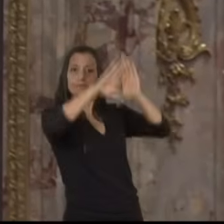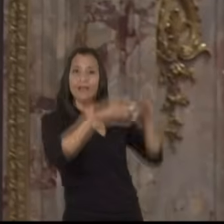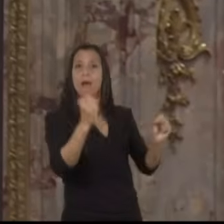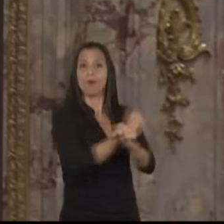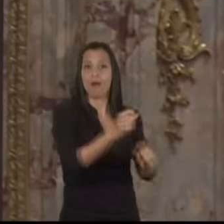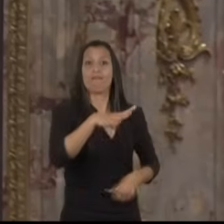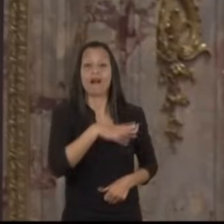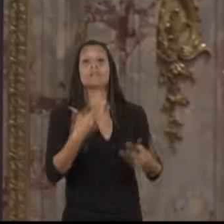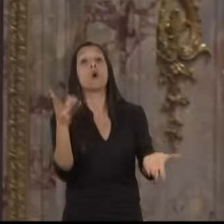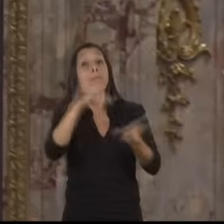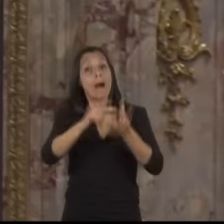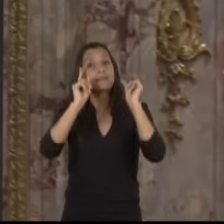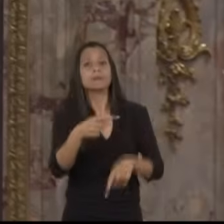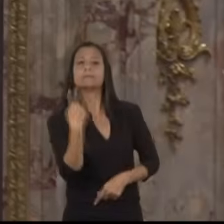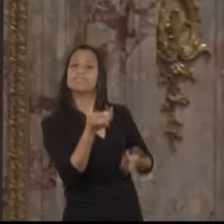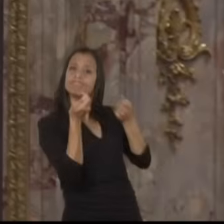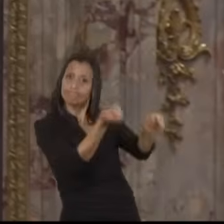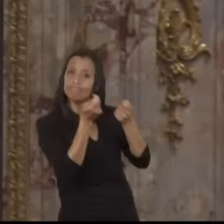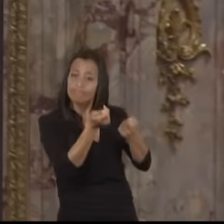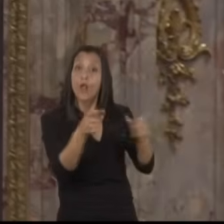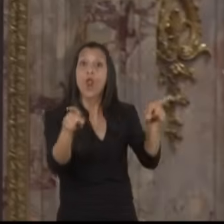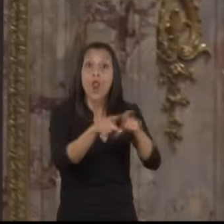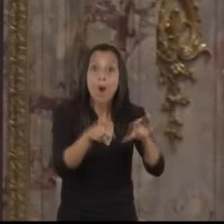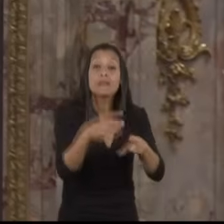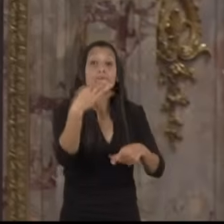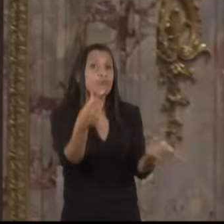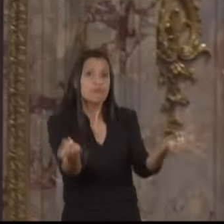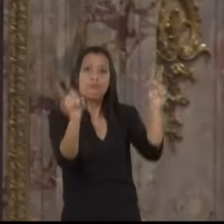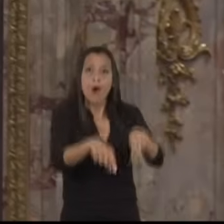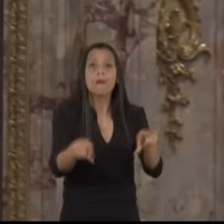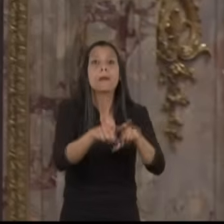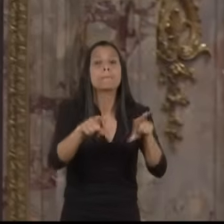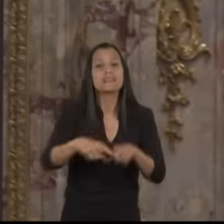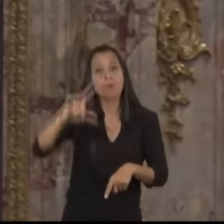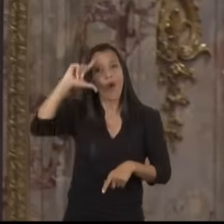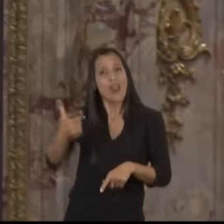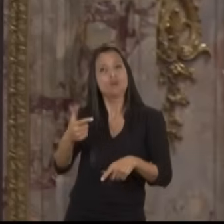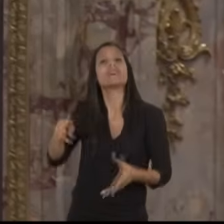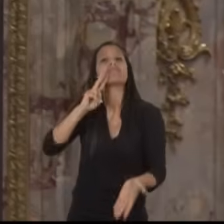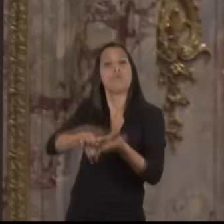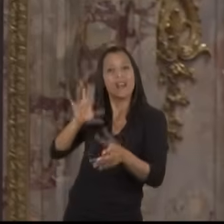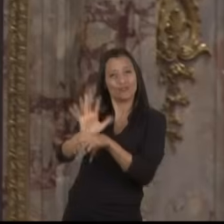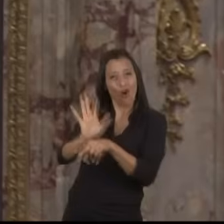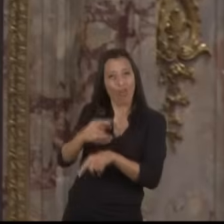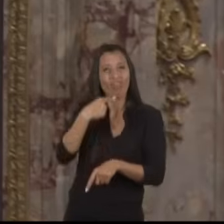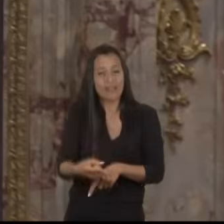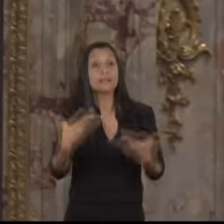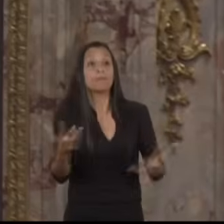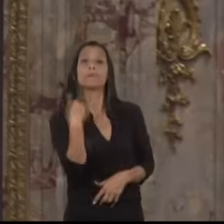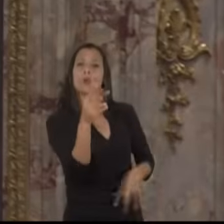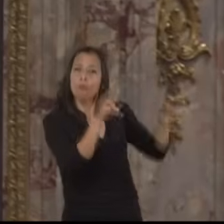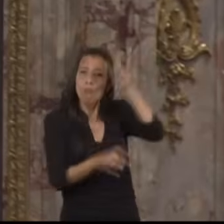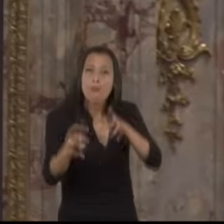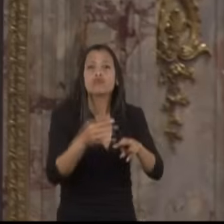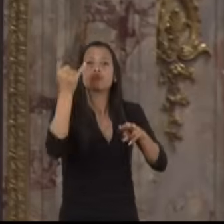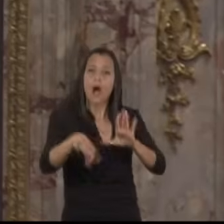Además, insistiremos en restituir la tan bastardeada presunción de inocencia fiscal. Para eso mismo buscamos crear